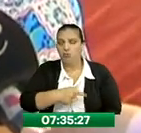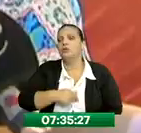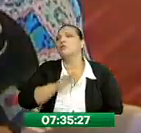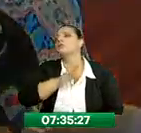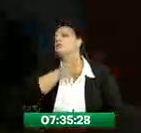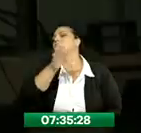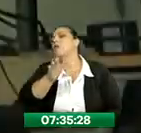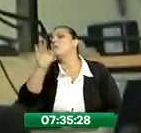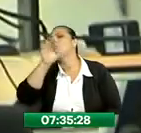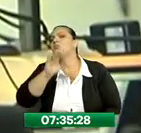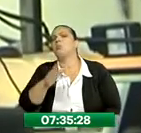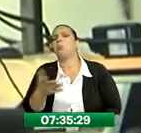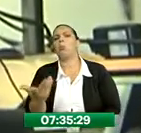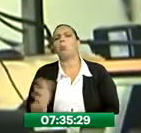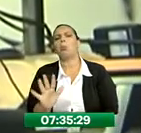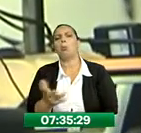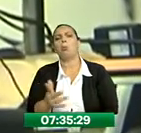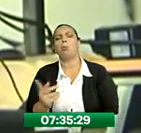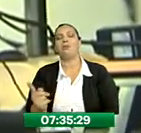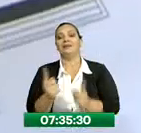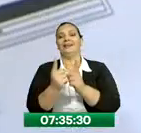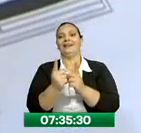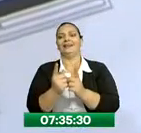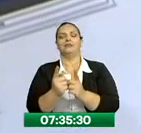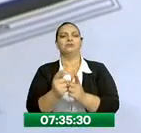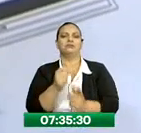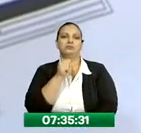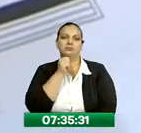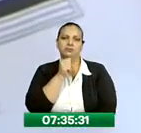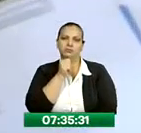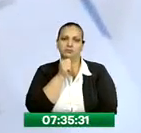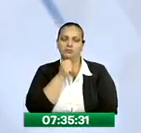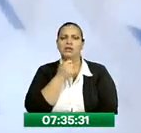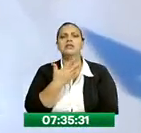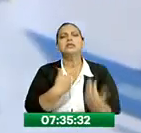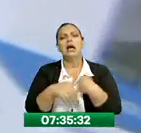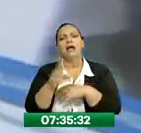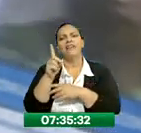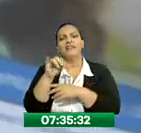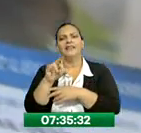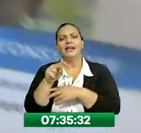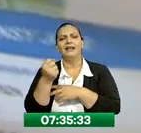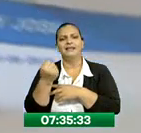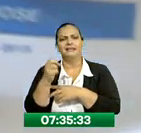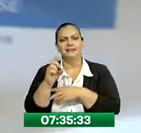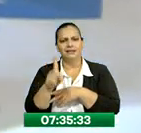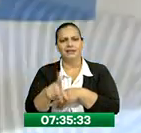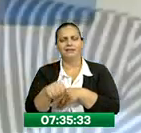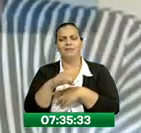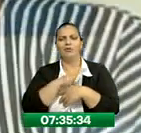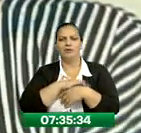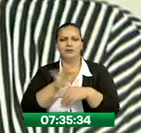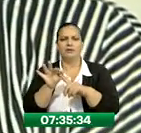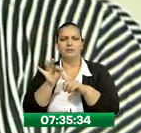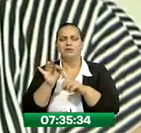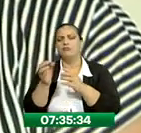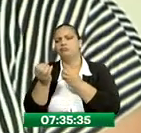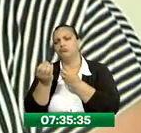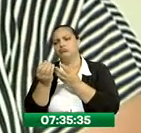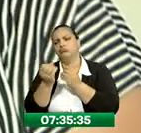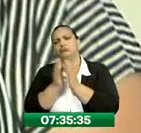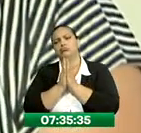lo han encontrado. Han puesto la denuncia en la DINASEP y solo esperan localizarlo. Que por favor nos